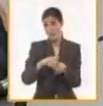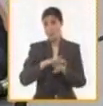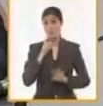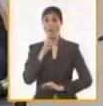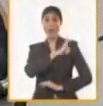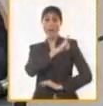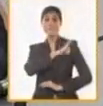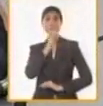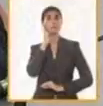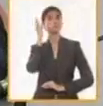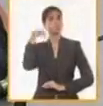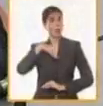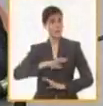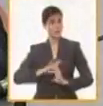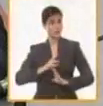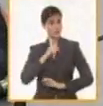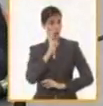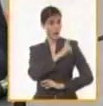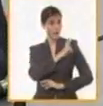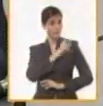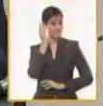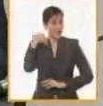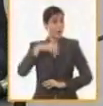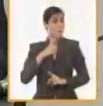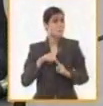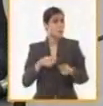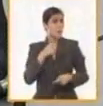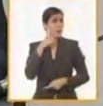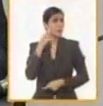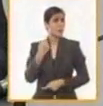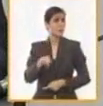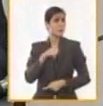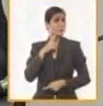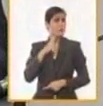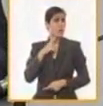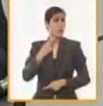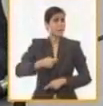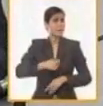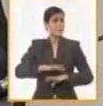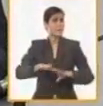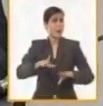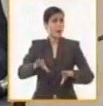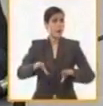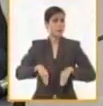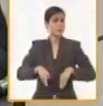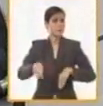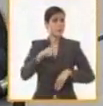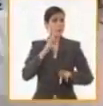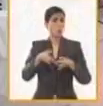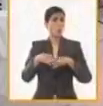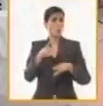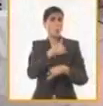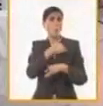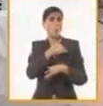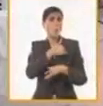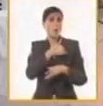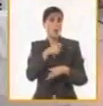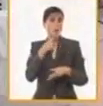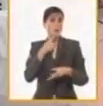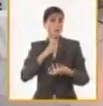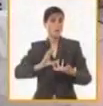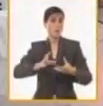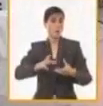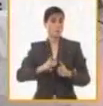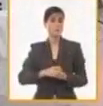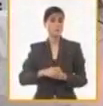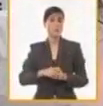claros de por qué Rusia tuvo que tomar esa decisión de esa operación militar, y están claros también de dónde está el